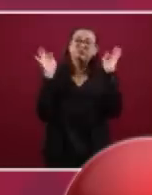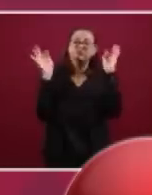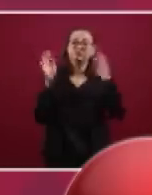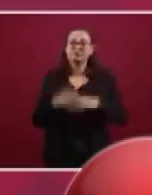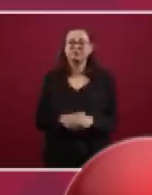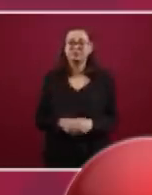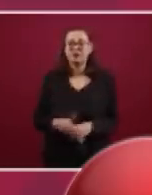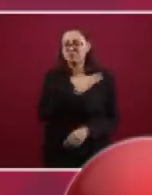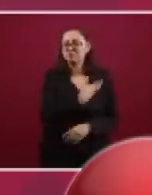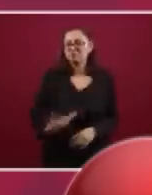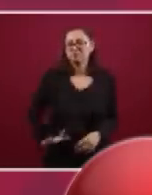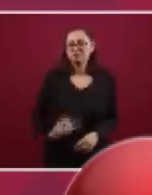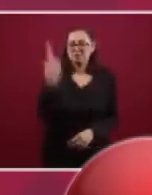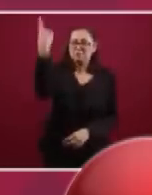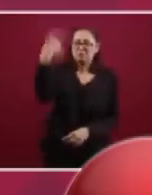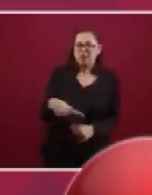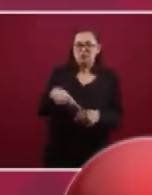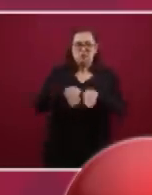enviada por el gobierno.